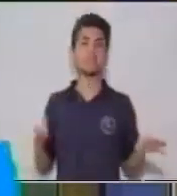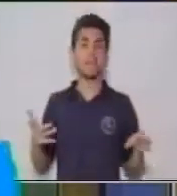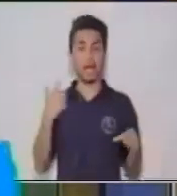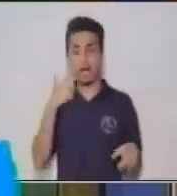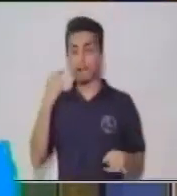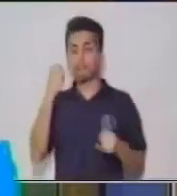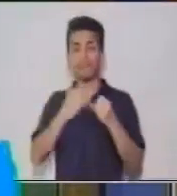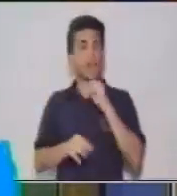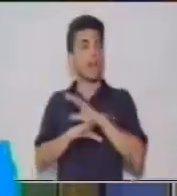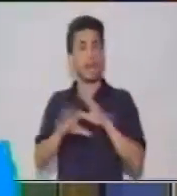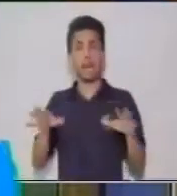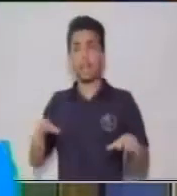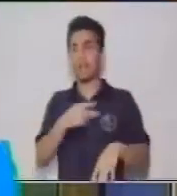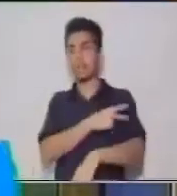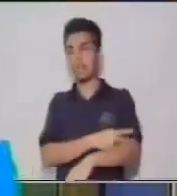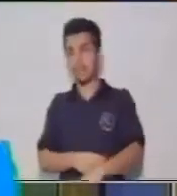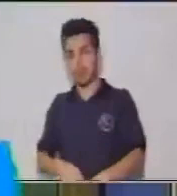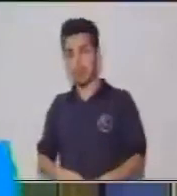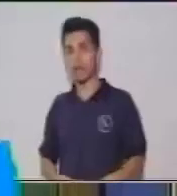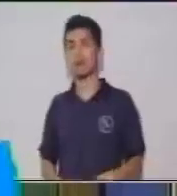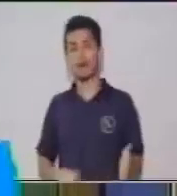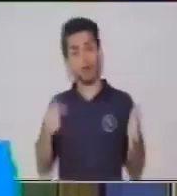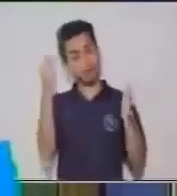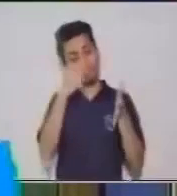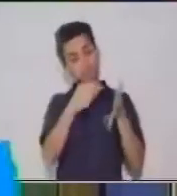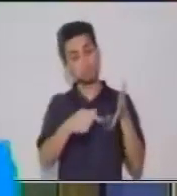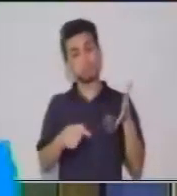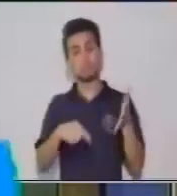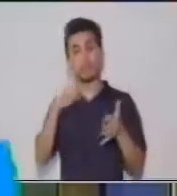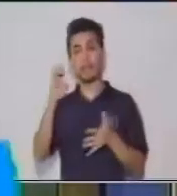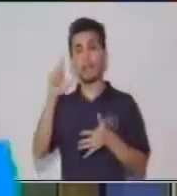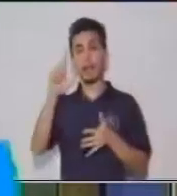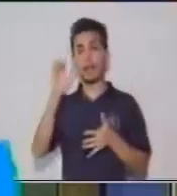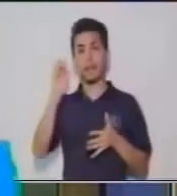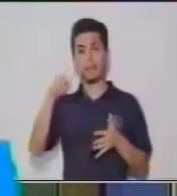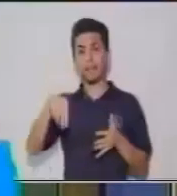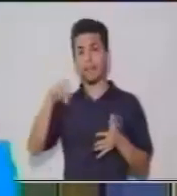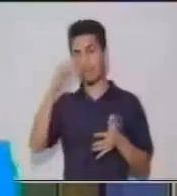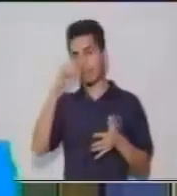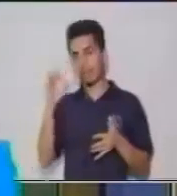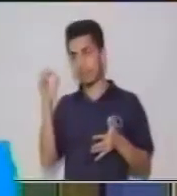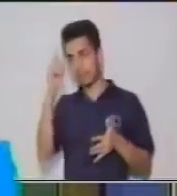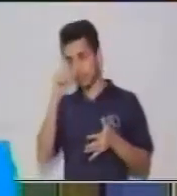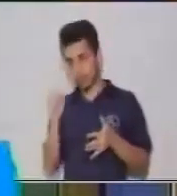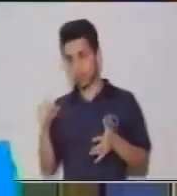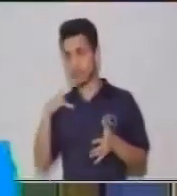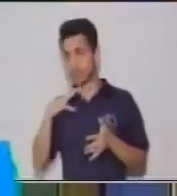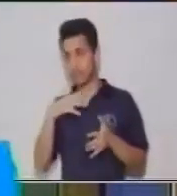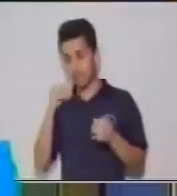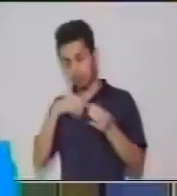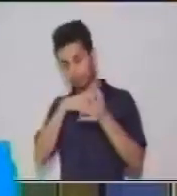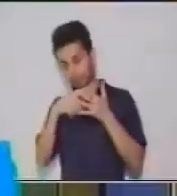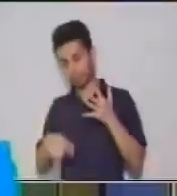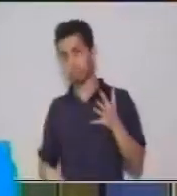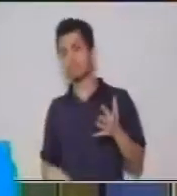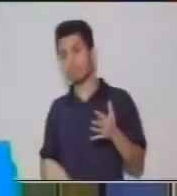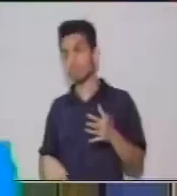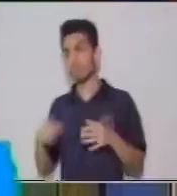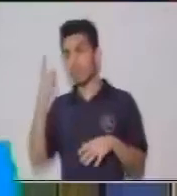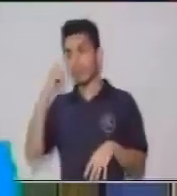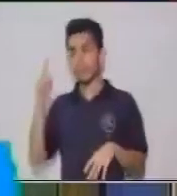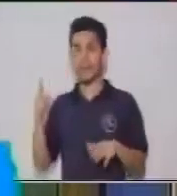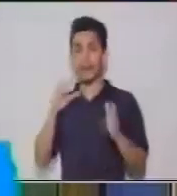del texto narrativo son narrador, personajes, acciones, lugar y